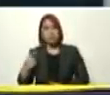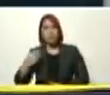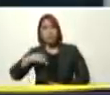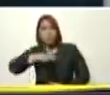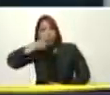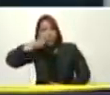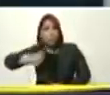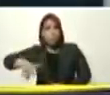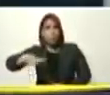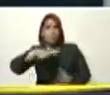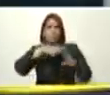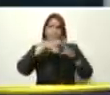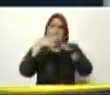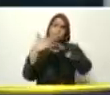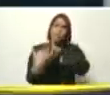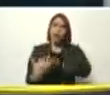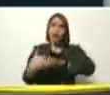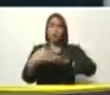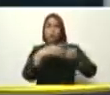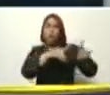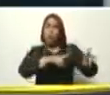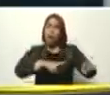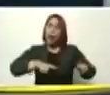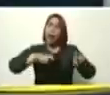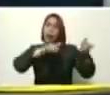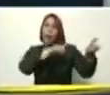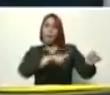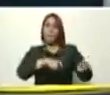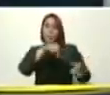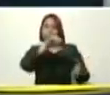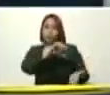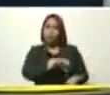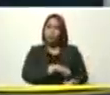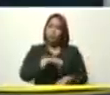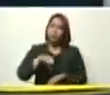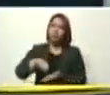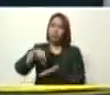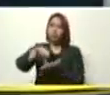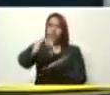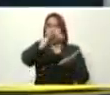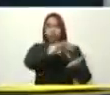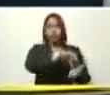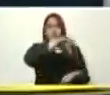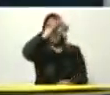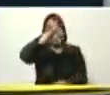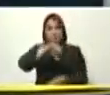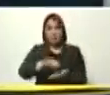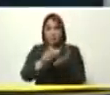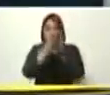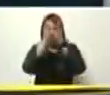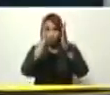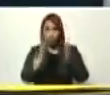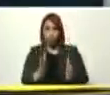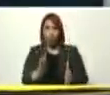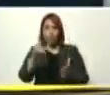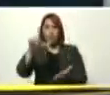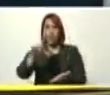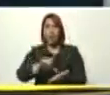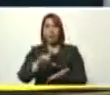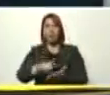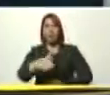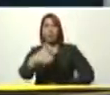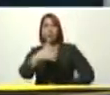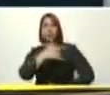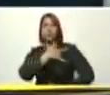pueblo en los barrios, en los campos, en las ciudades, en los centros de estudiantes, en los liceos, en las